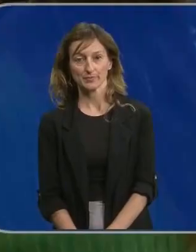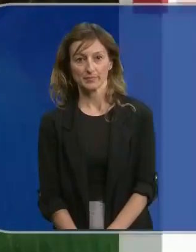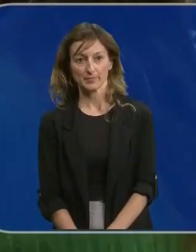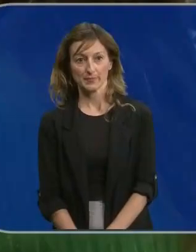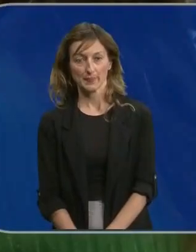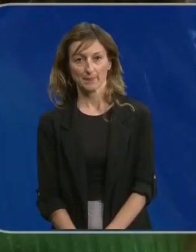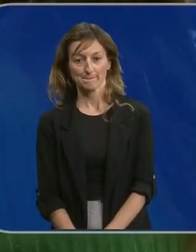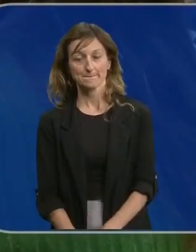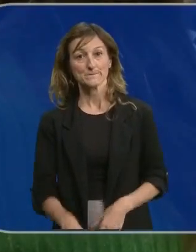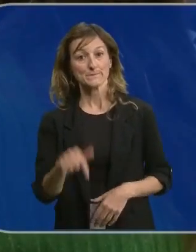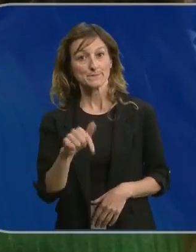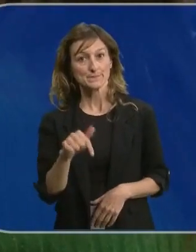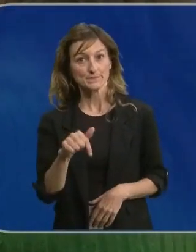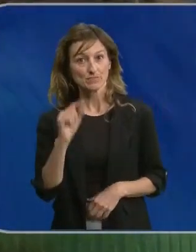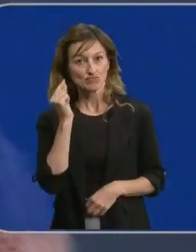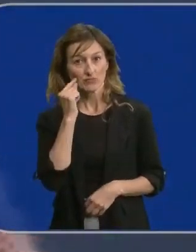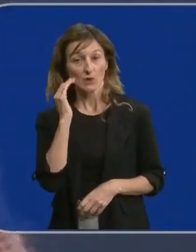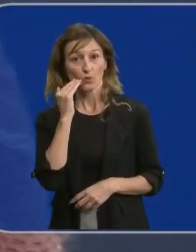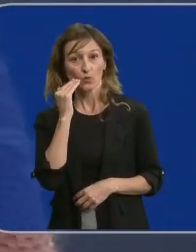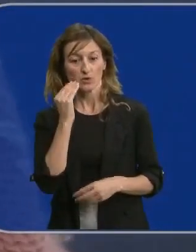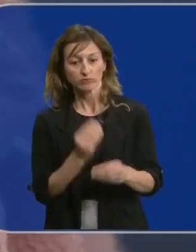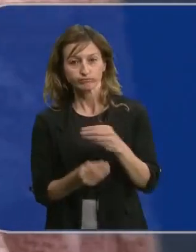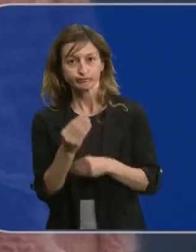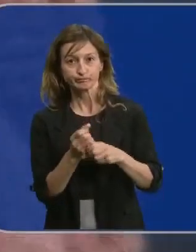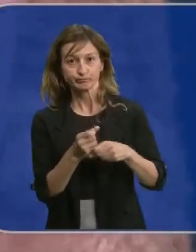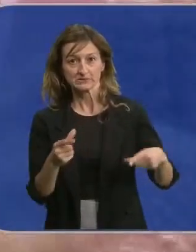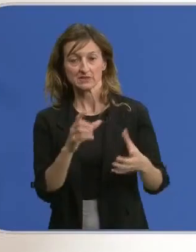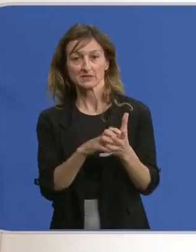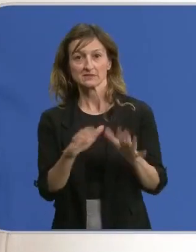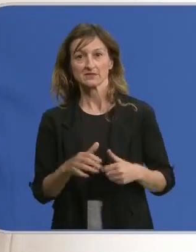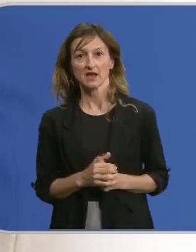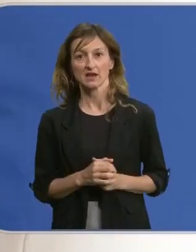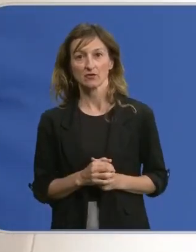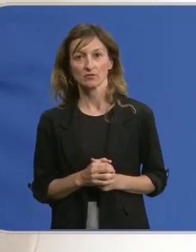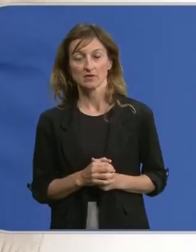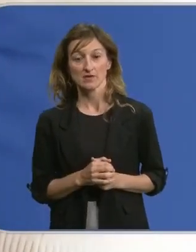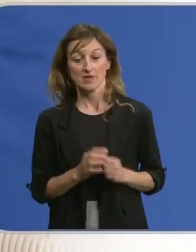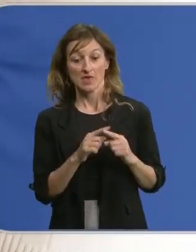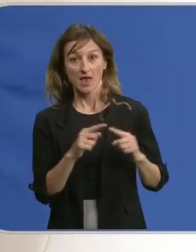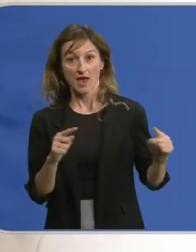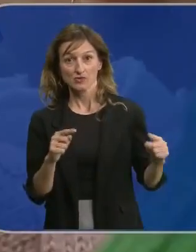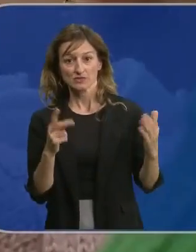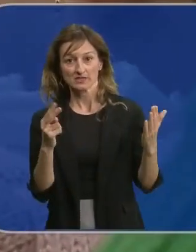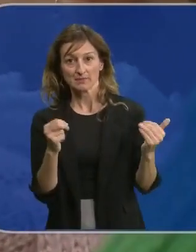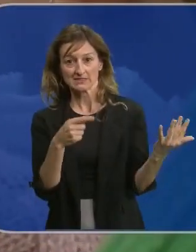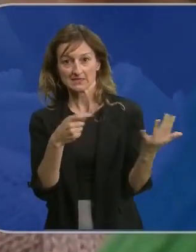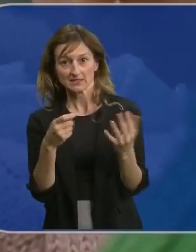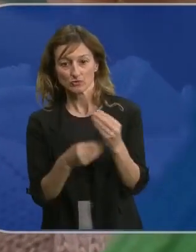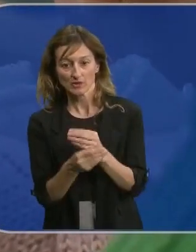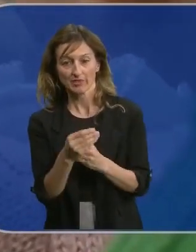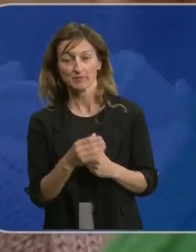bebés y hoy hemos conocido que en julio aumentaron los nacimientos en Castilla y León en lo que llevamos de año se han producido